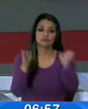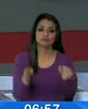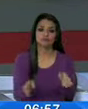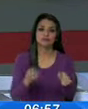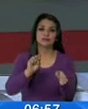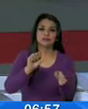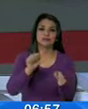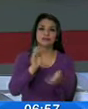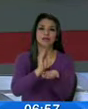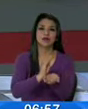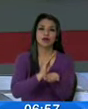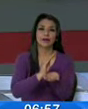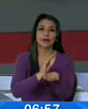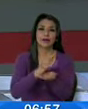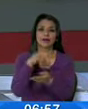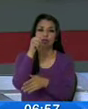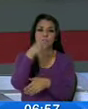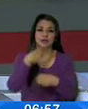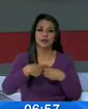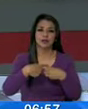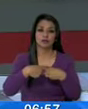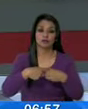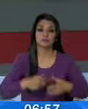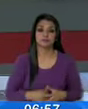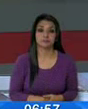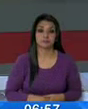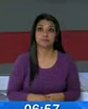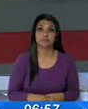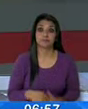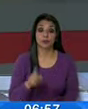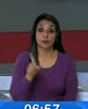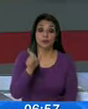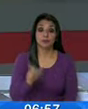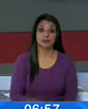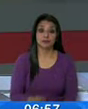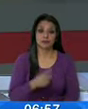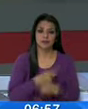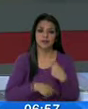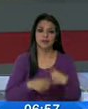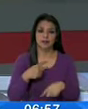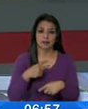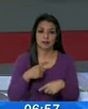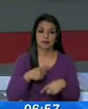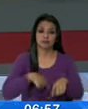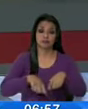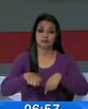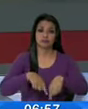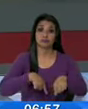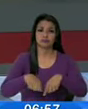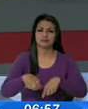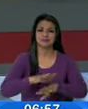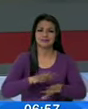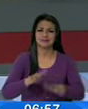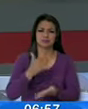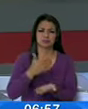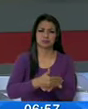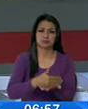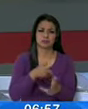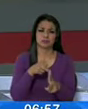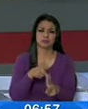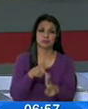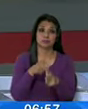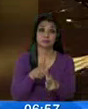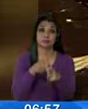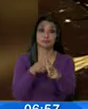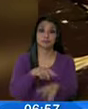norte centro de la ciudad de Quito. El producto de este siniestro vial, una persona resultó herida y la circulación vehicular en la zona fue suspendida por varias horas.